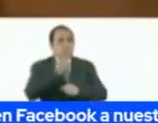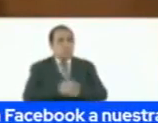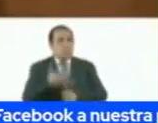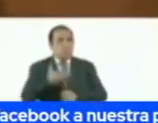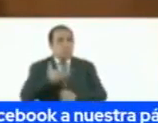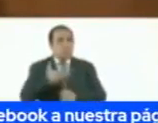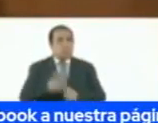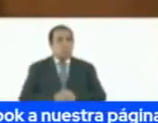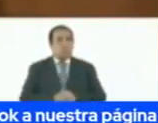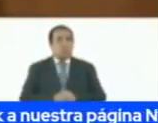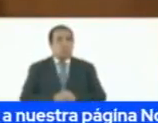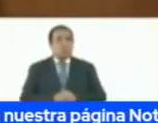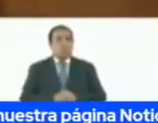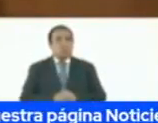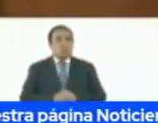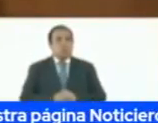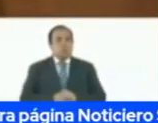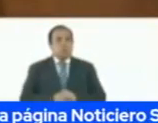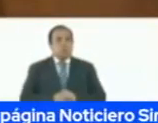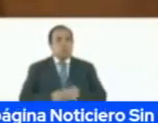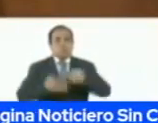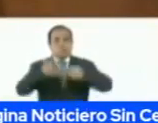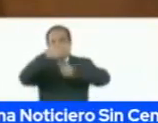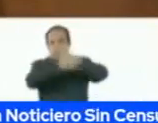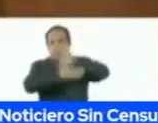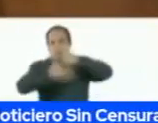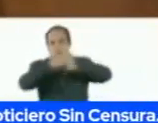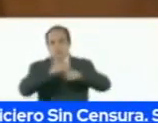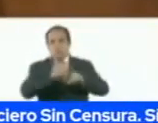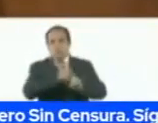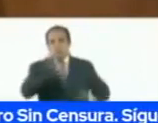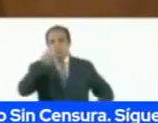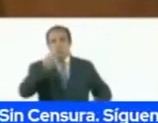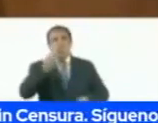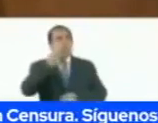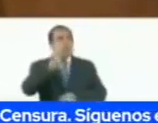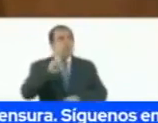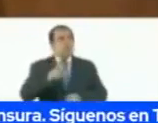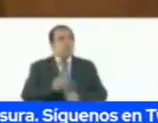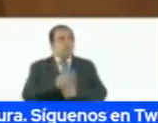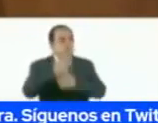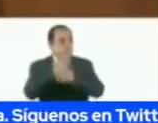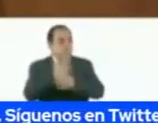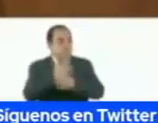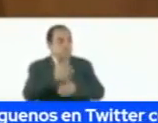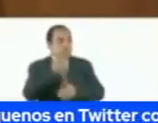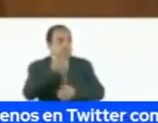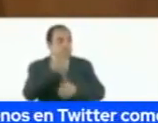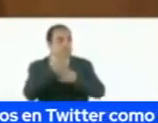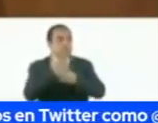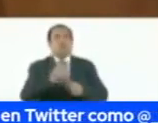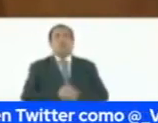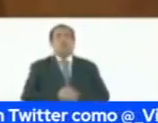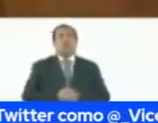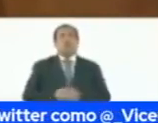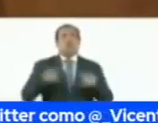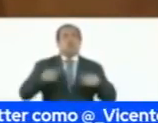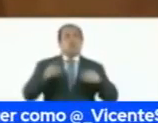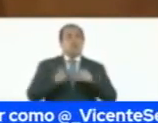bueno, traían los toletes, los escudos y también, bueno, mencionando esta parte de los migrantes que les